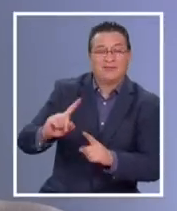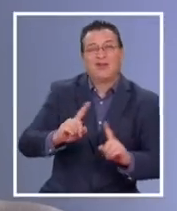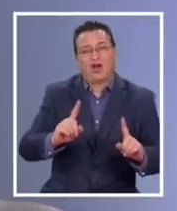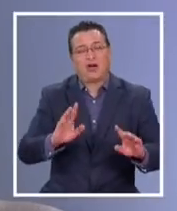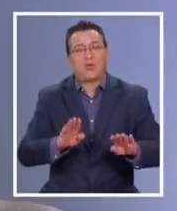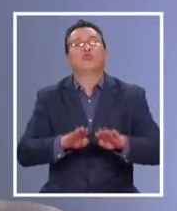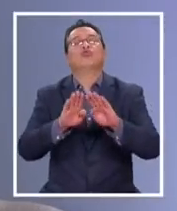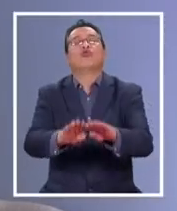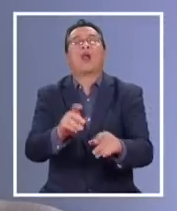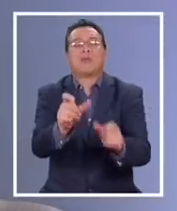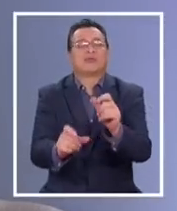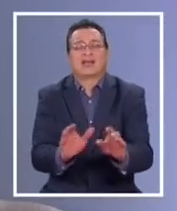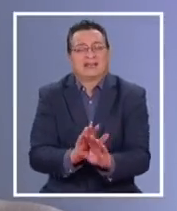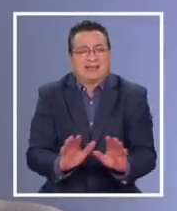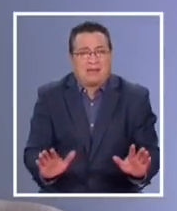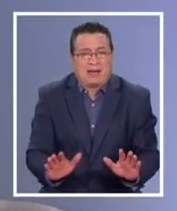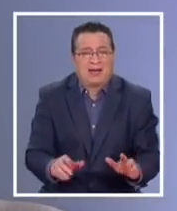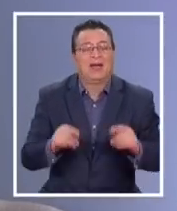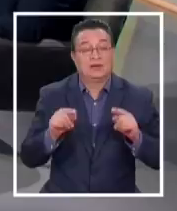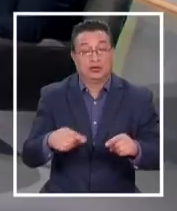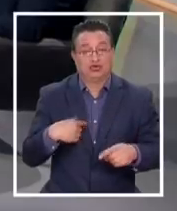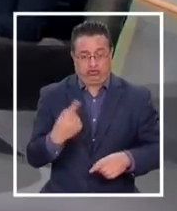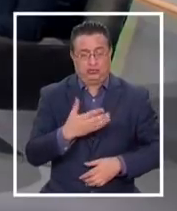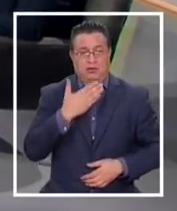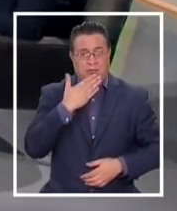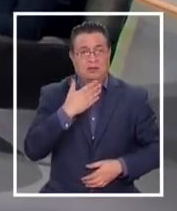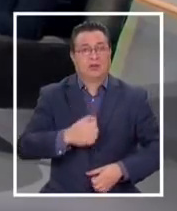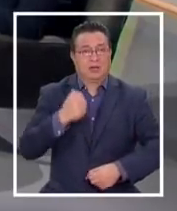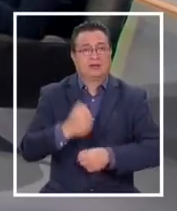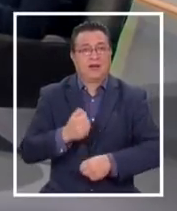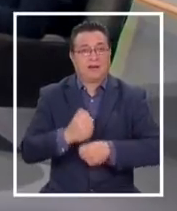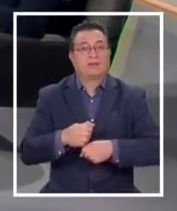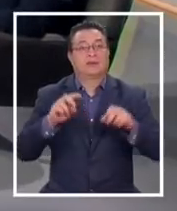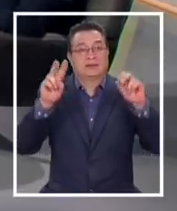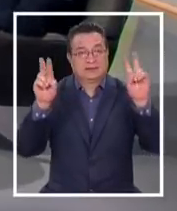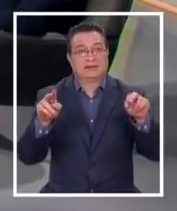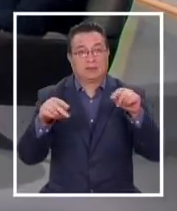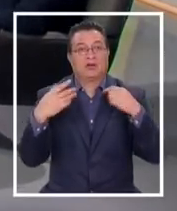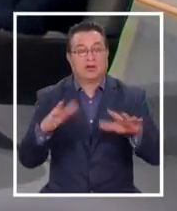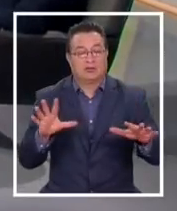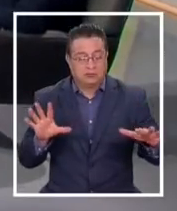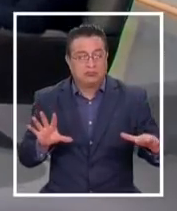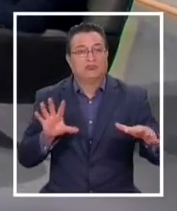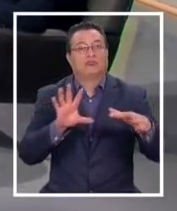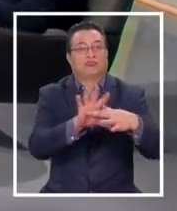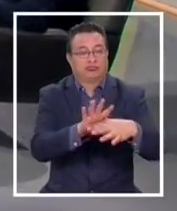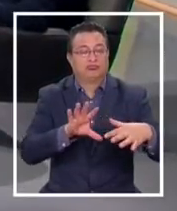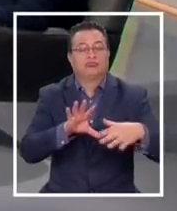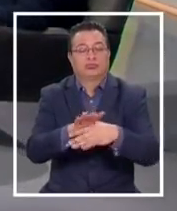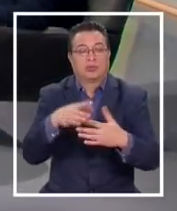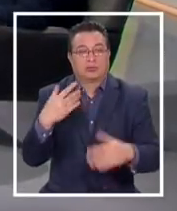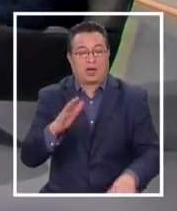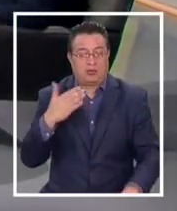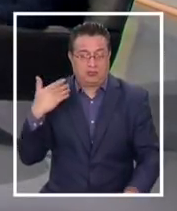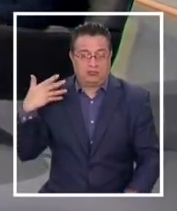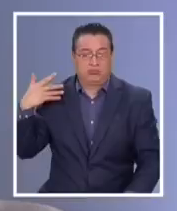de la gente. Y desde ese punto de vista nosotros también estamos trabajando las materias, nos hemos juntado durante los